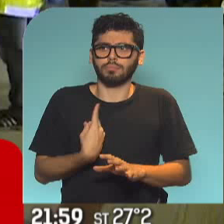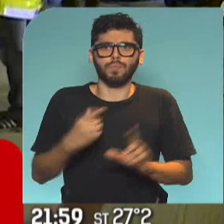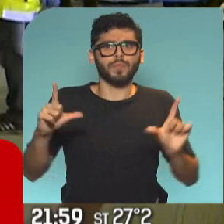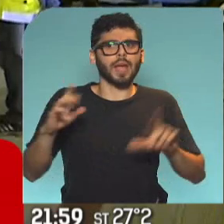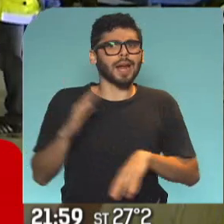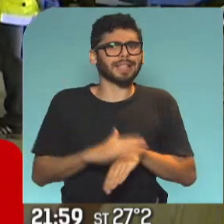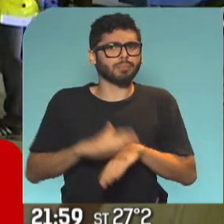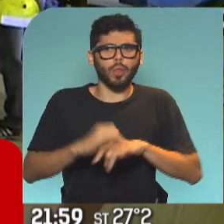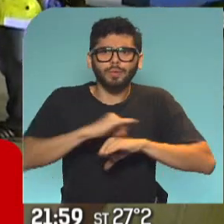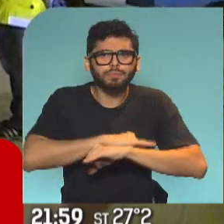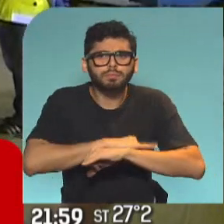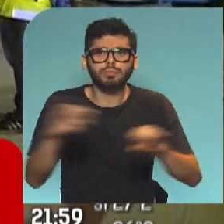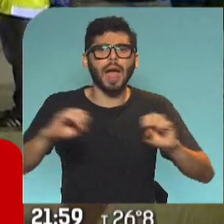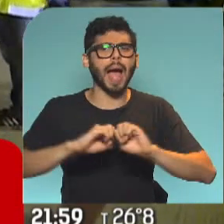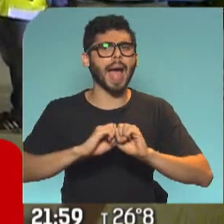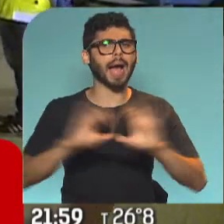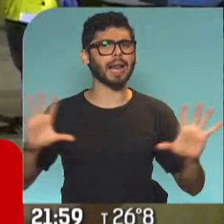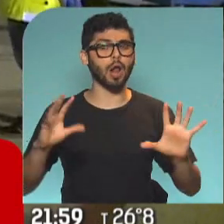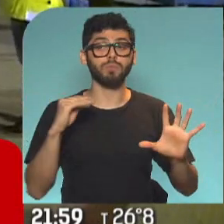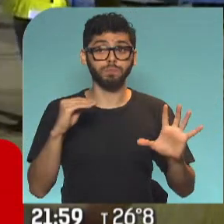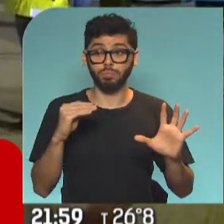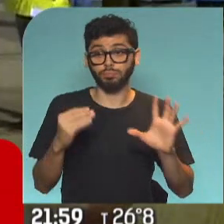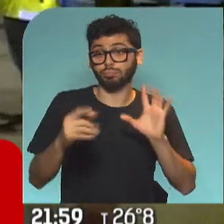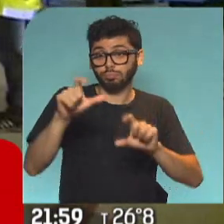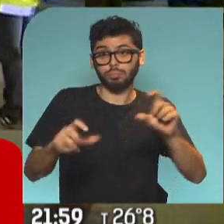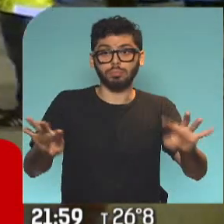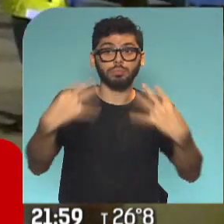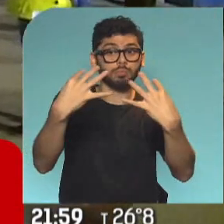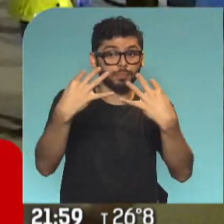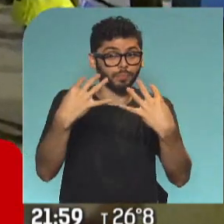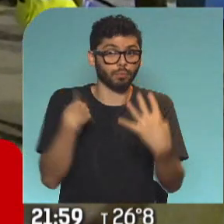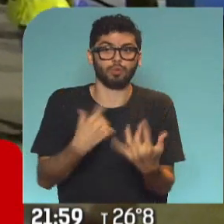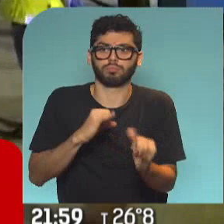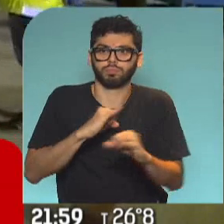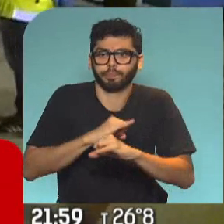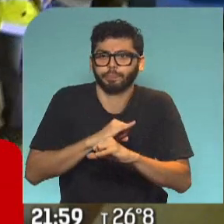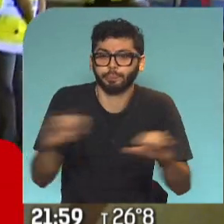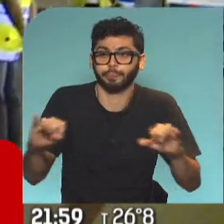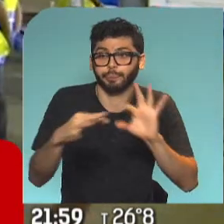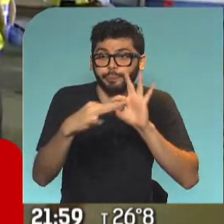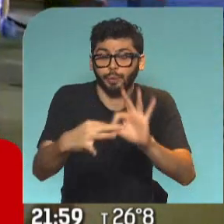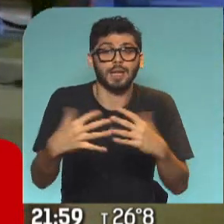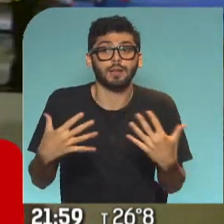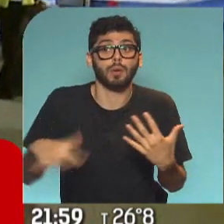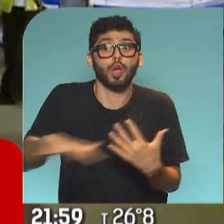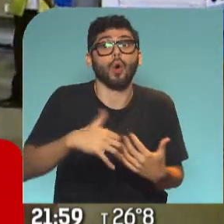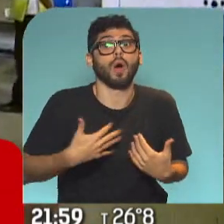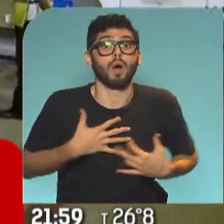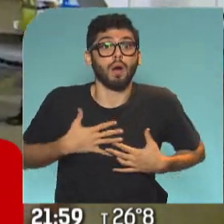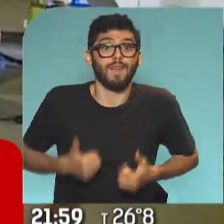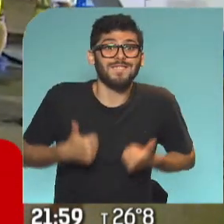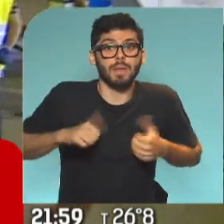llevar información clara porque impacta directamente, ¿no?, nuestra función en la salud pública, en el bienestar de